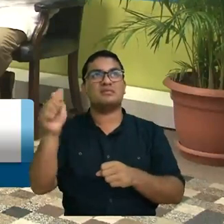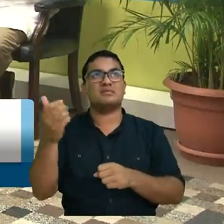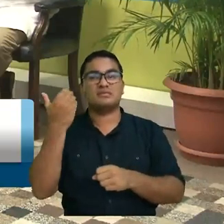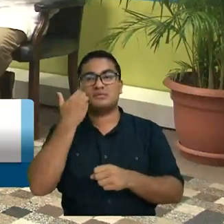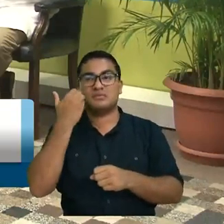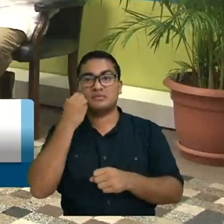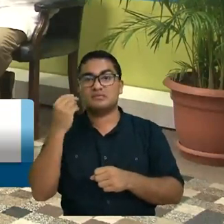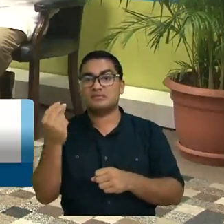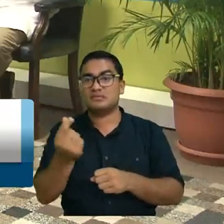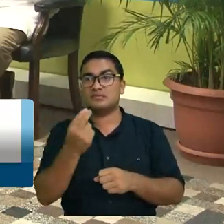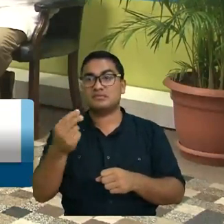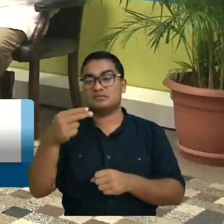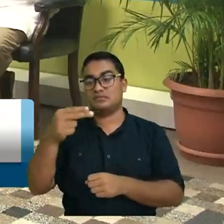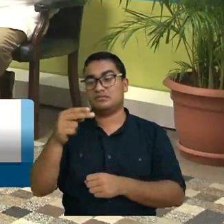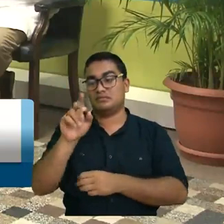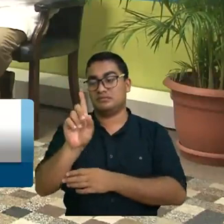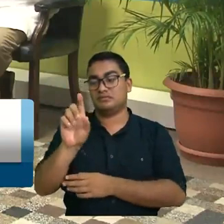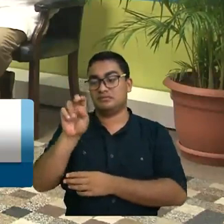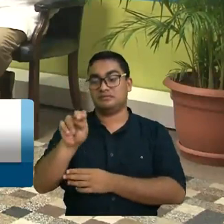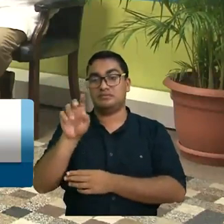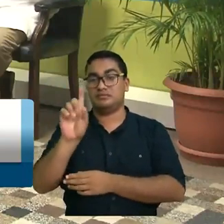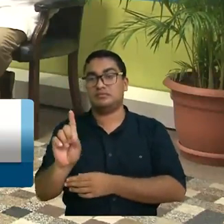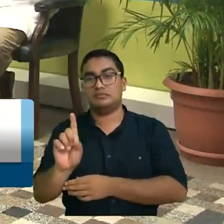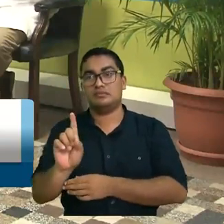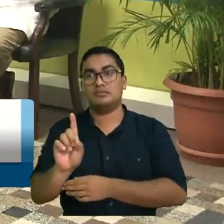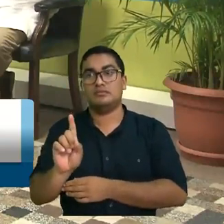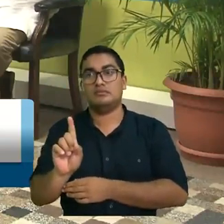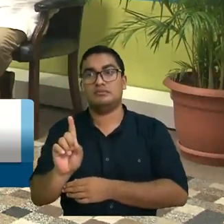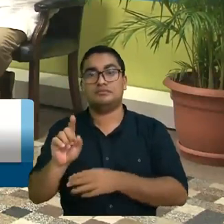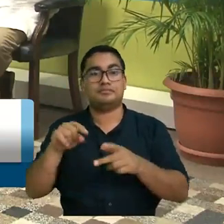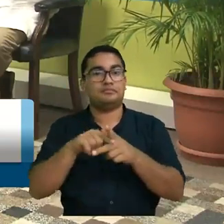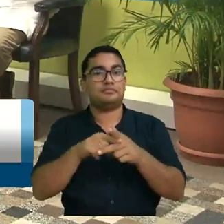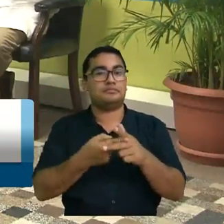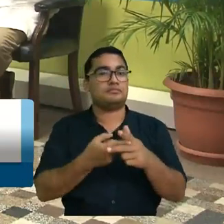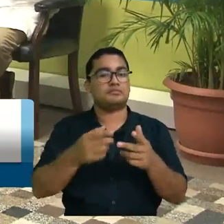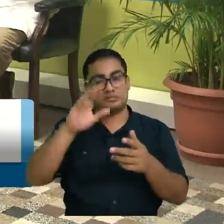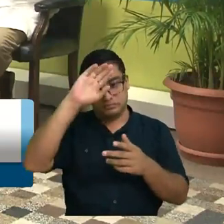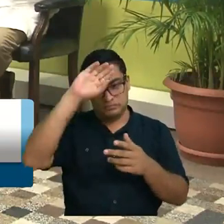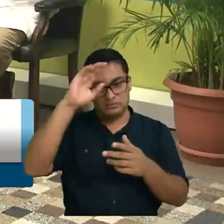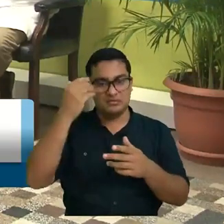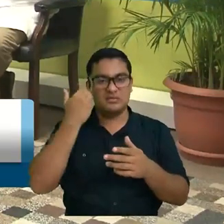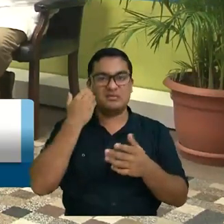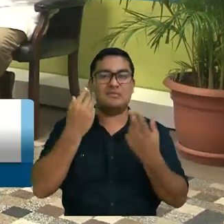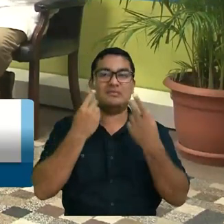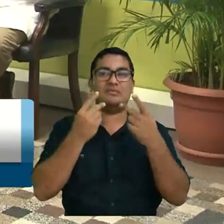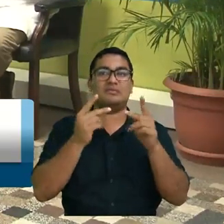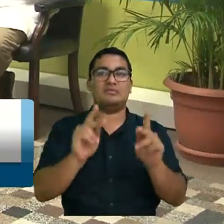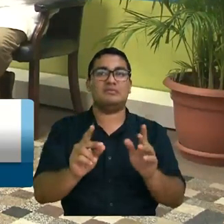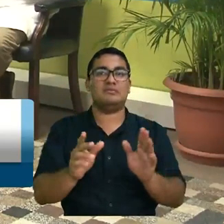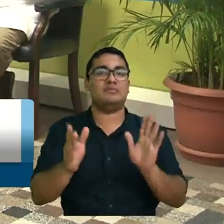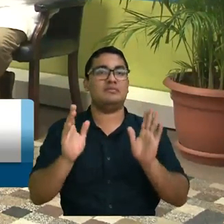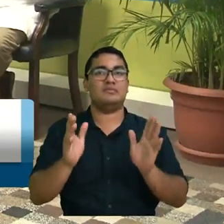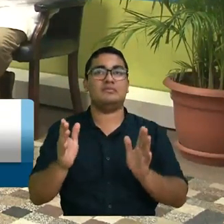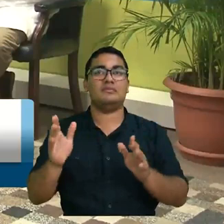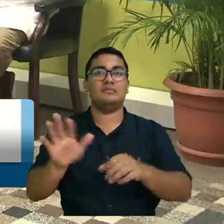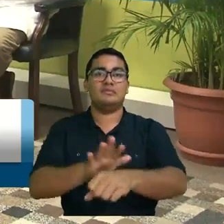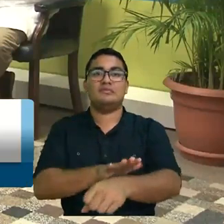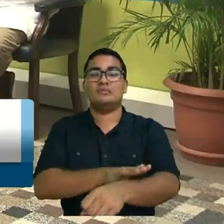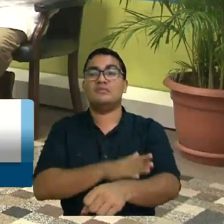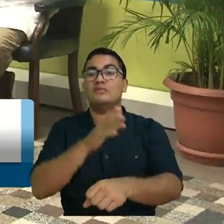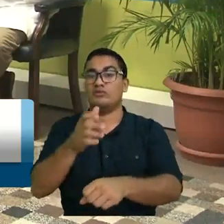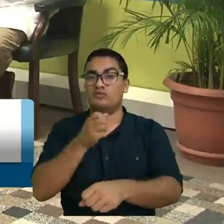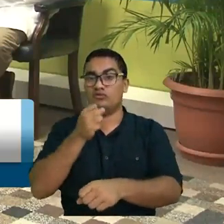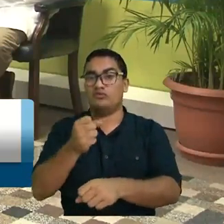la H1N1, que nosotros le llamamos, inician de manera igual, pero los síntomas son más severos, y es por